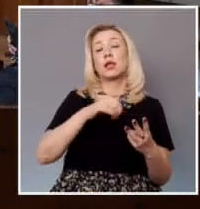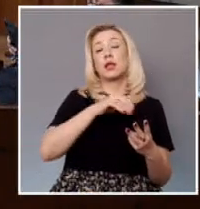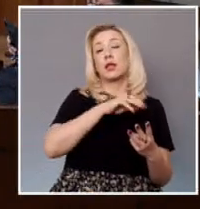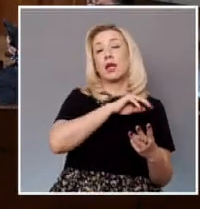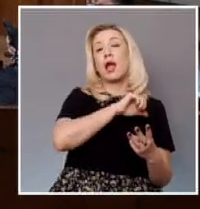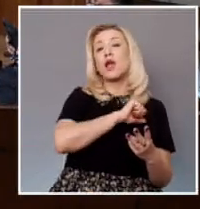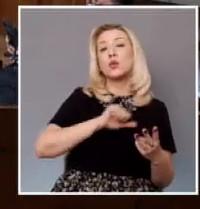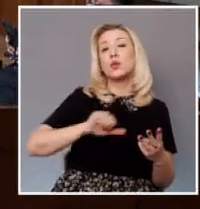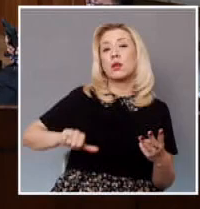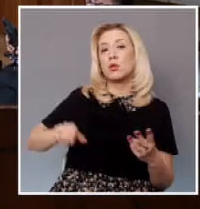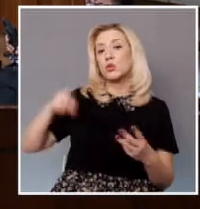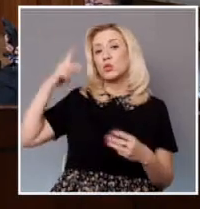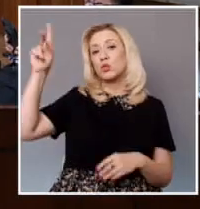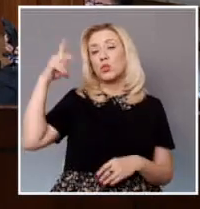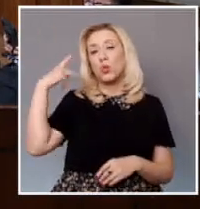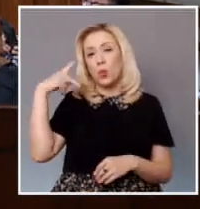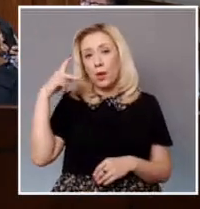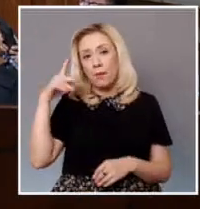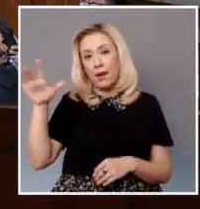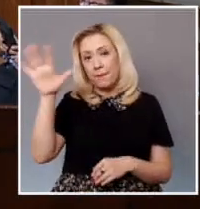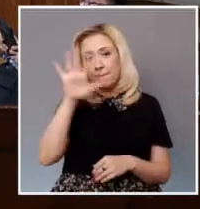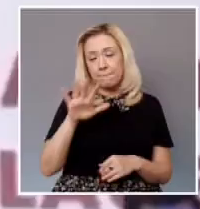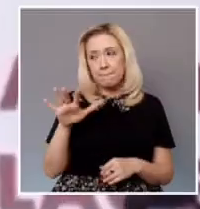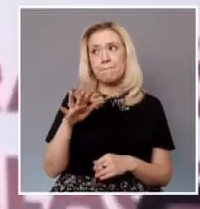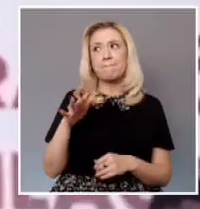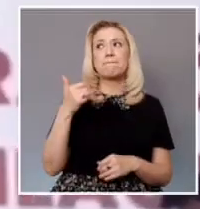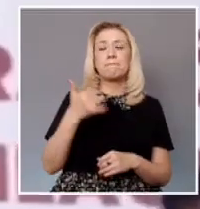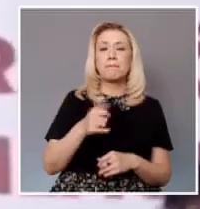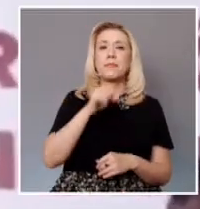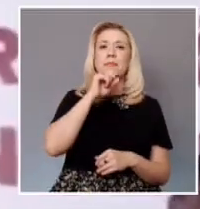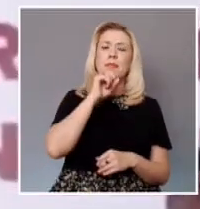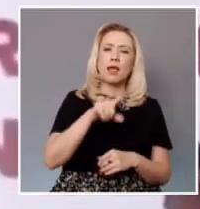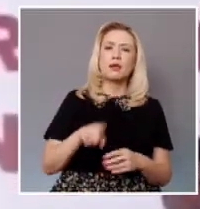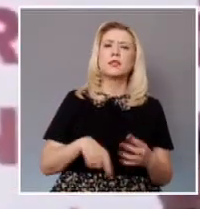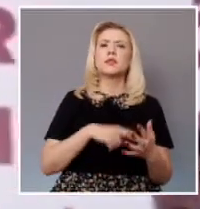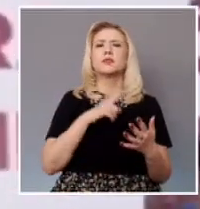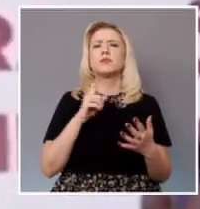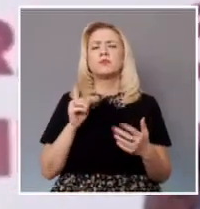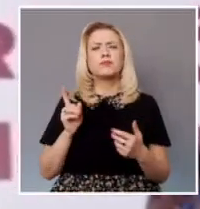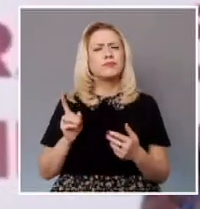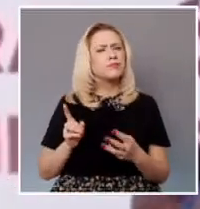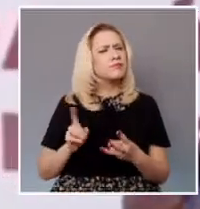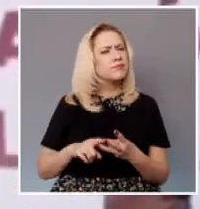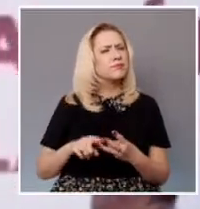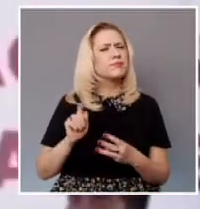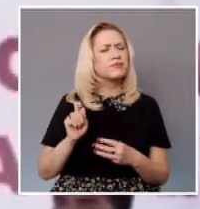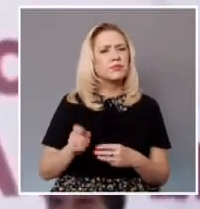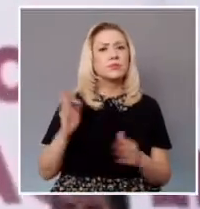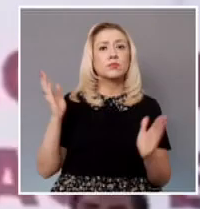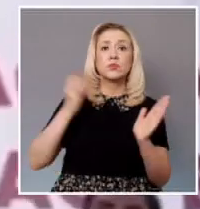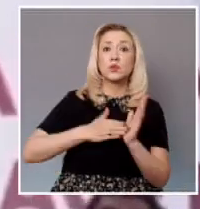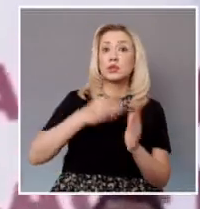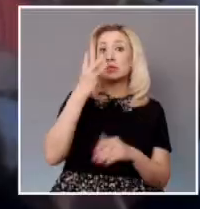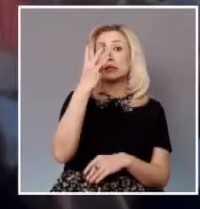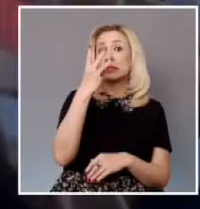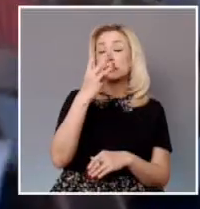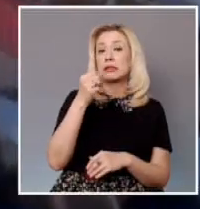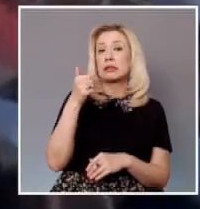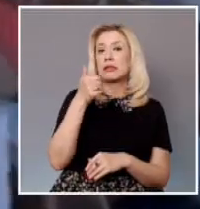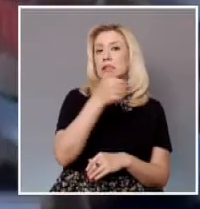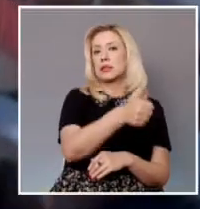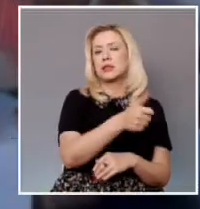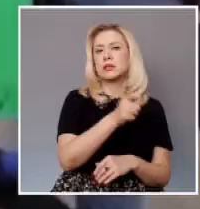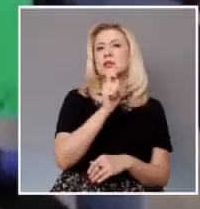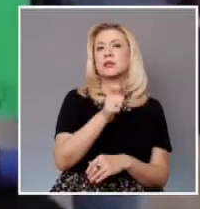Puebla. En esta sesión, la Sala Superior también confirmó 3 multas impuestas por la Sala Regional Especializada en contra de Marcelo